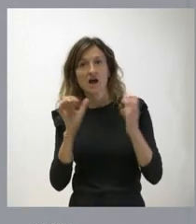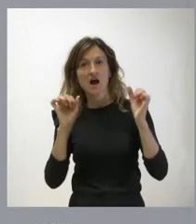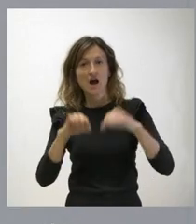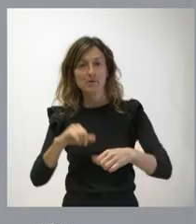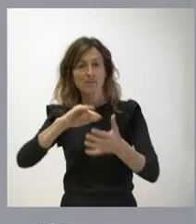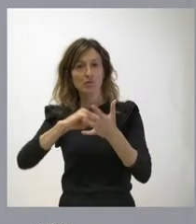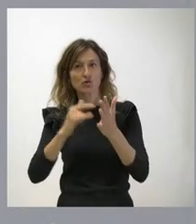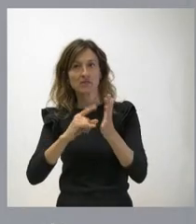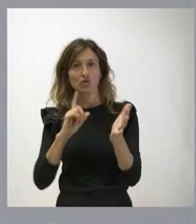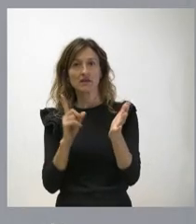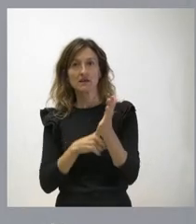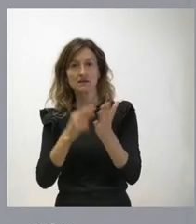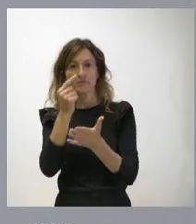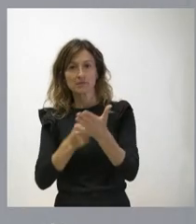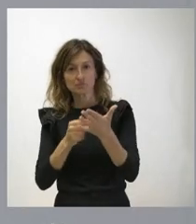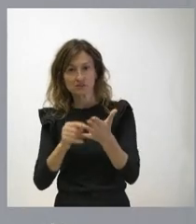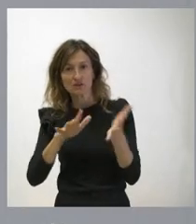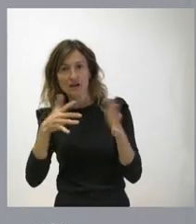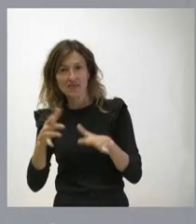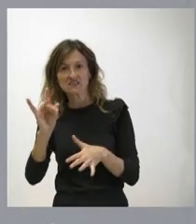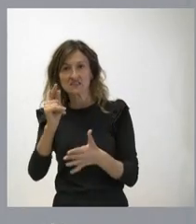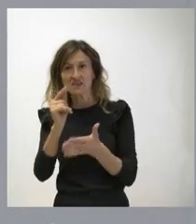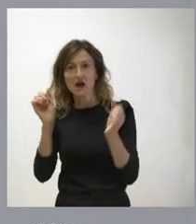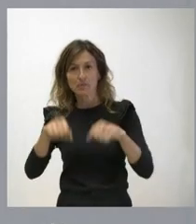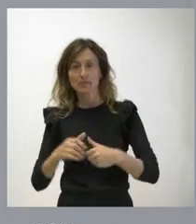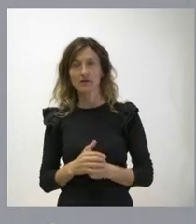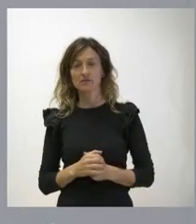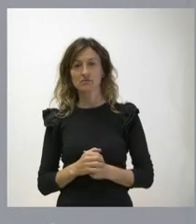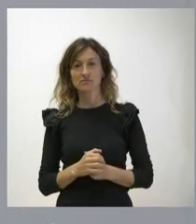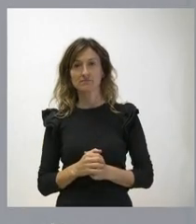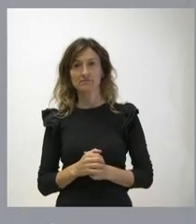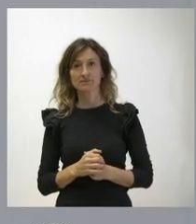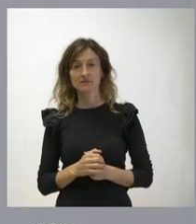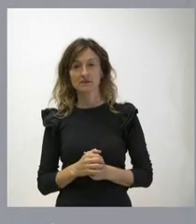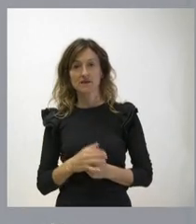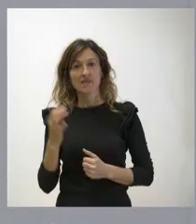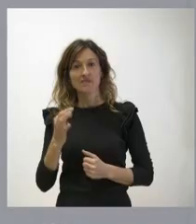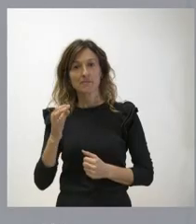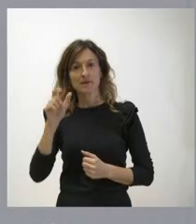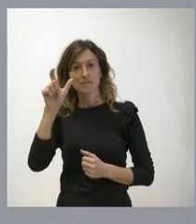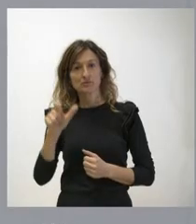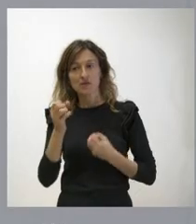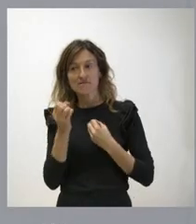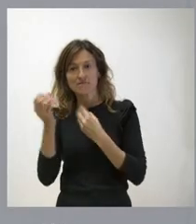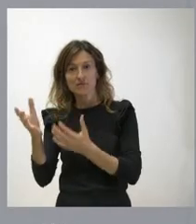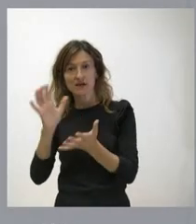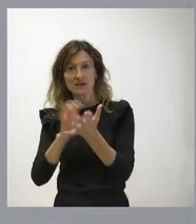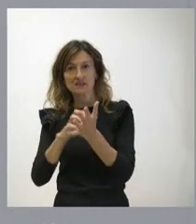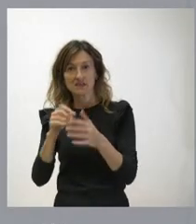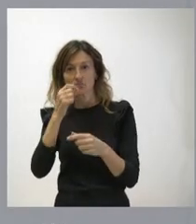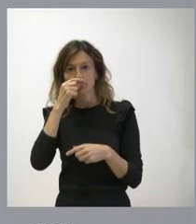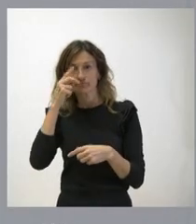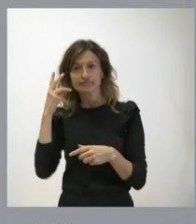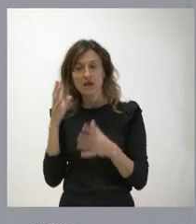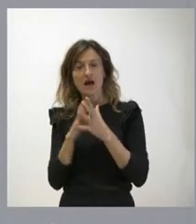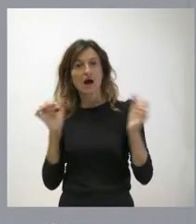proyectos de ley de presupuestos que sí se han aprobado yo creo que bastaría con que alguien le informara de que en Castilla y León en los últimos años sí que